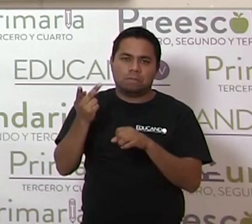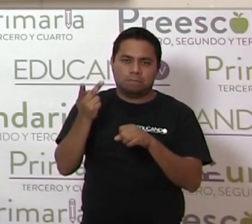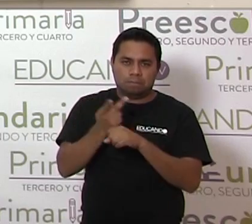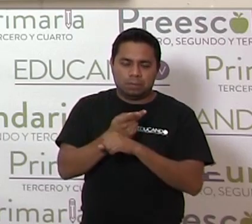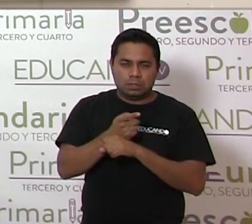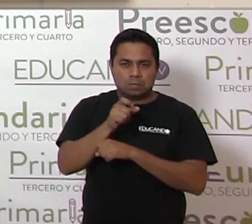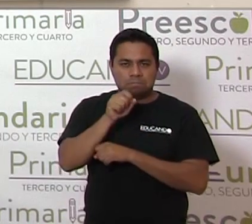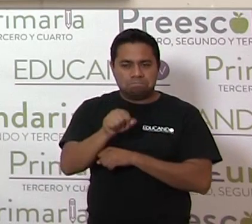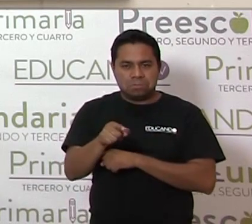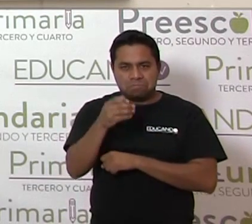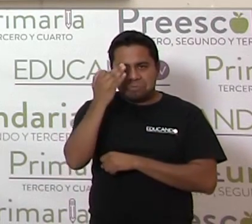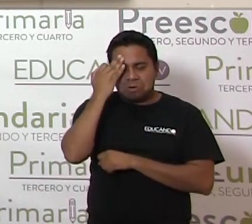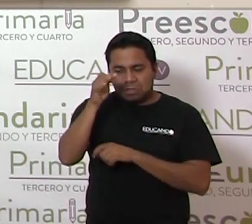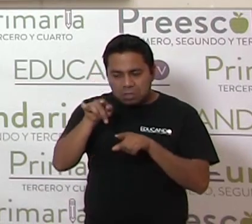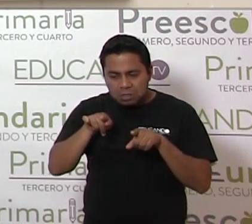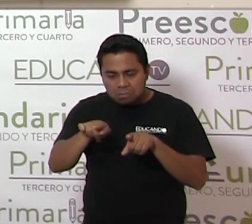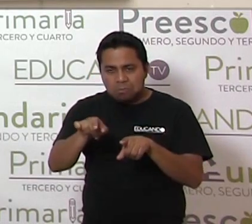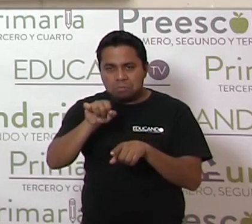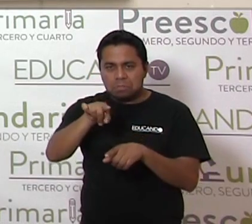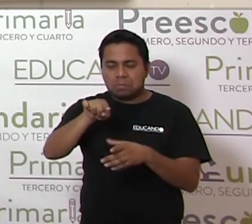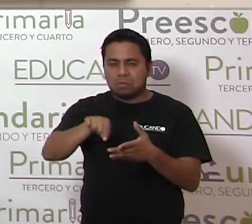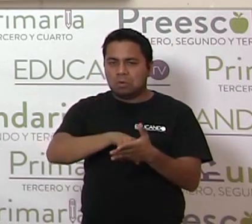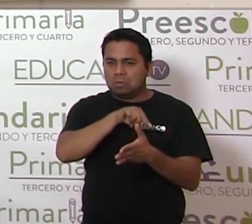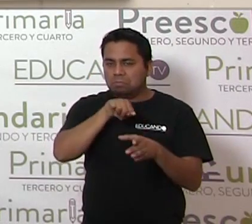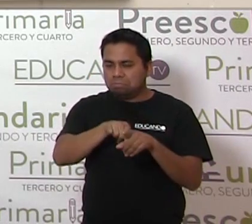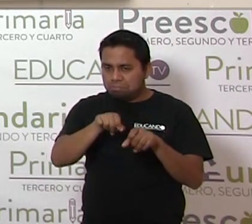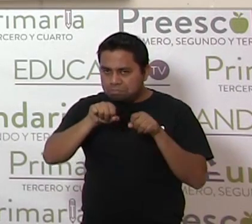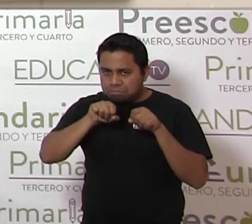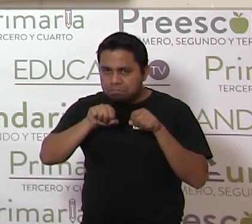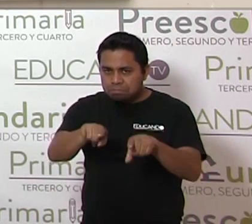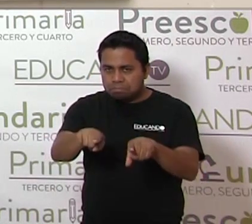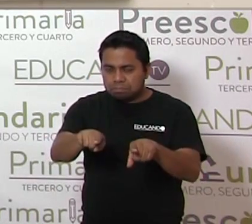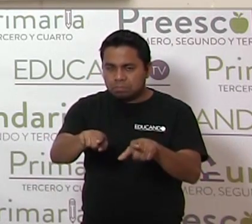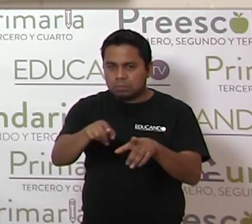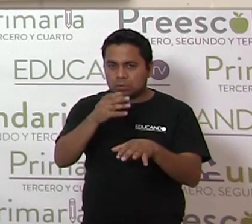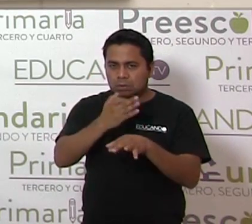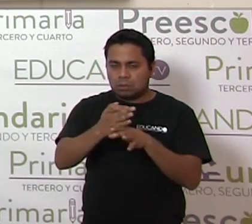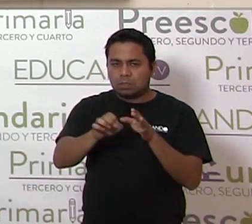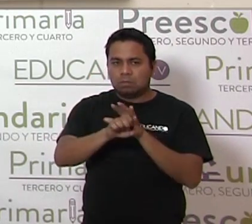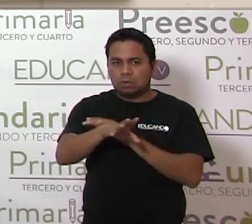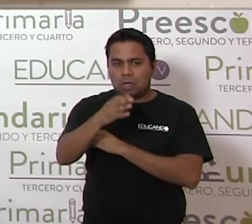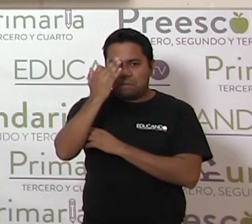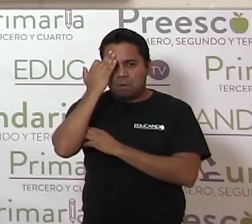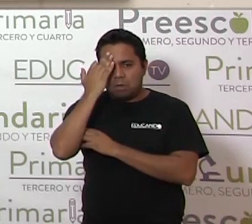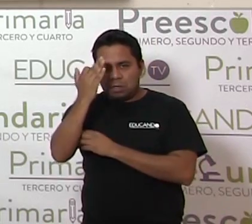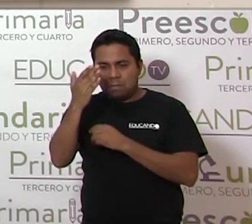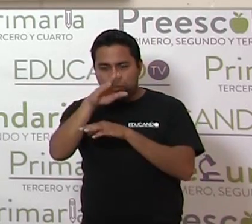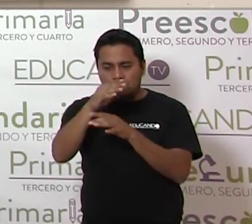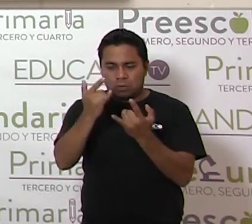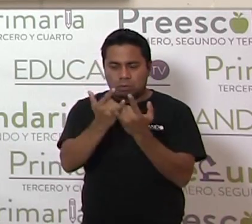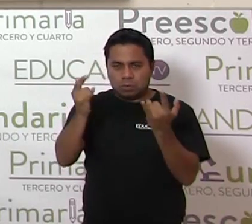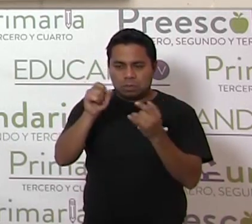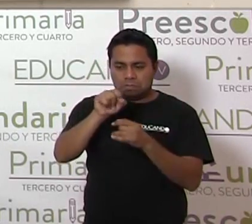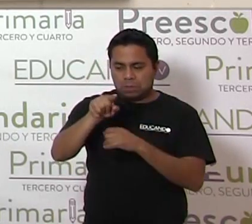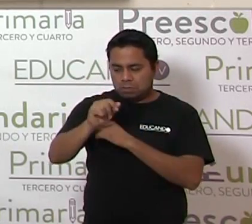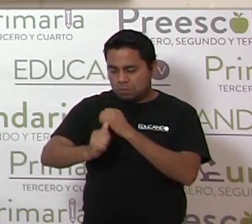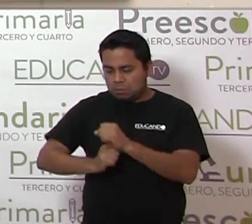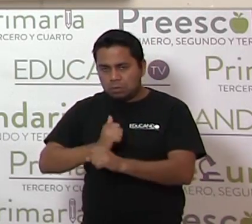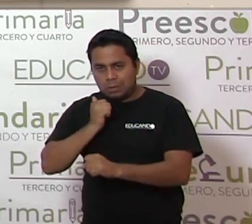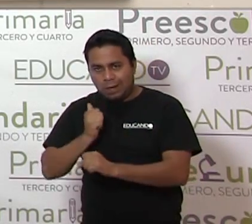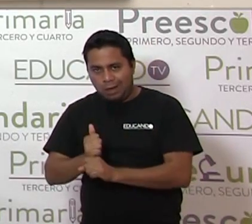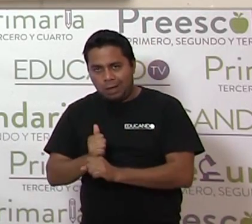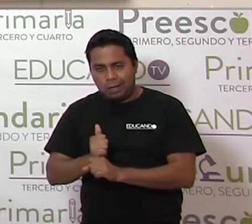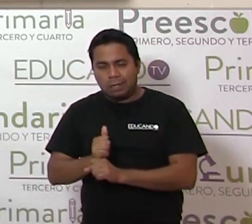el mismo tiempo, al mismo lugar, en este caso, en el tiempo histórico del mismo año que va a